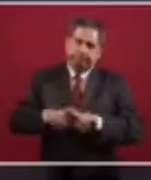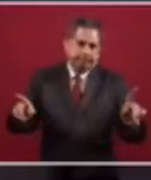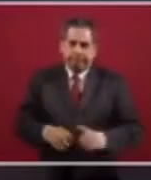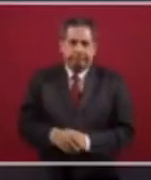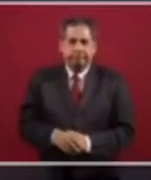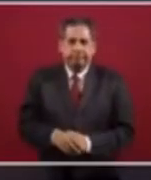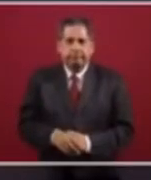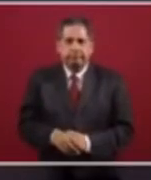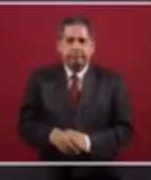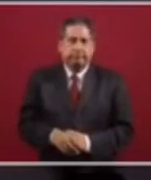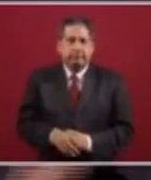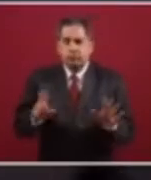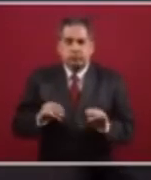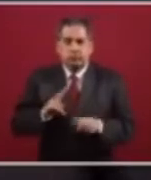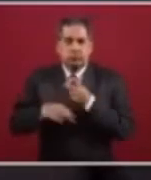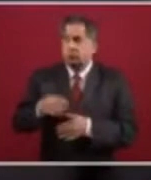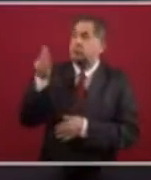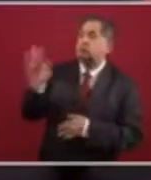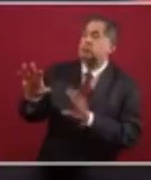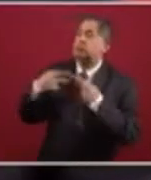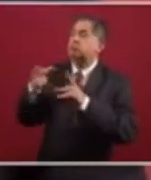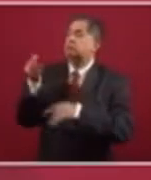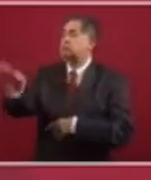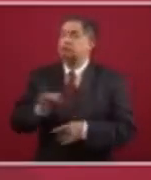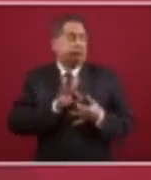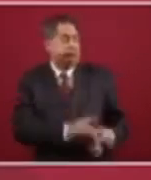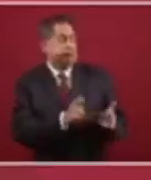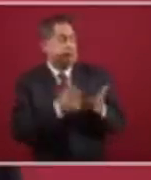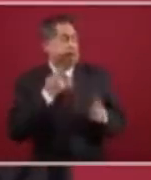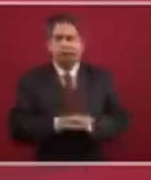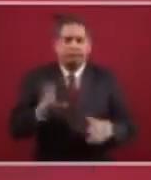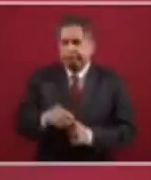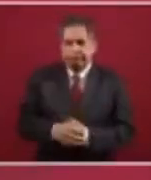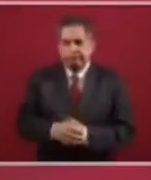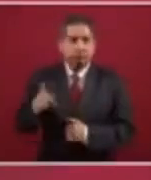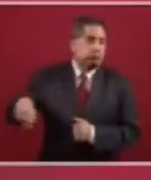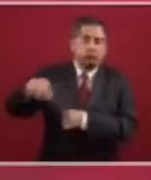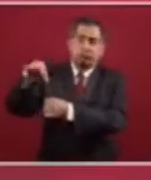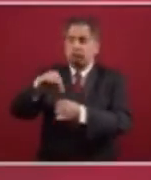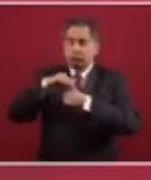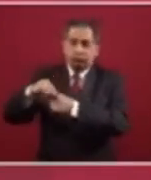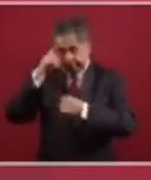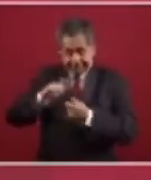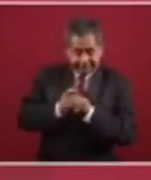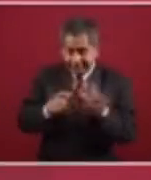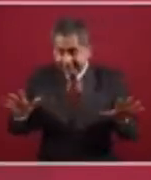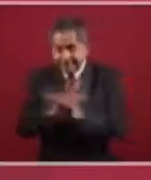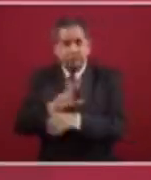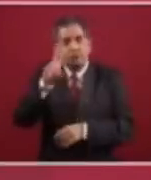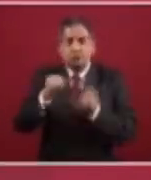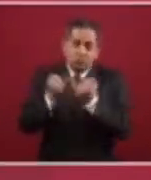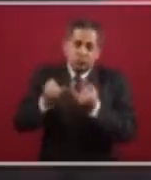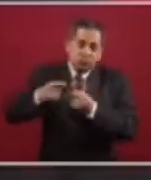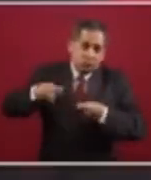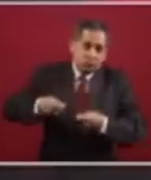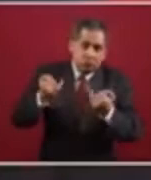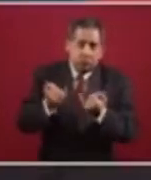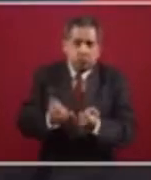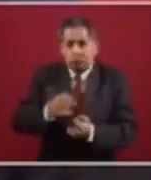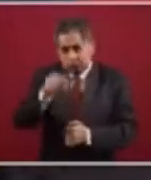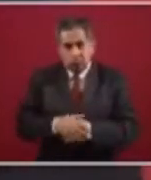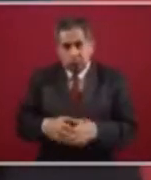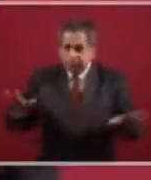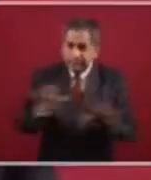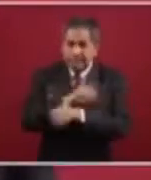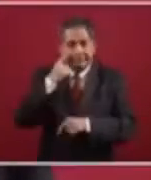en eso. Yo no voy a traicionar al pueblo. La gente votó por un cambio, no por seguir haciendo lo mismo. La